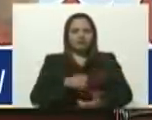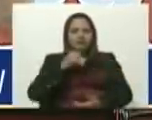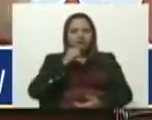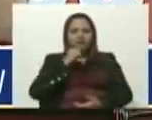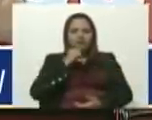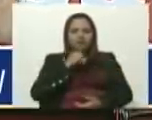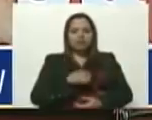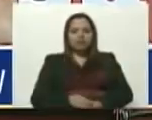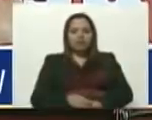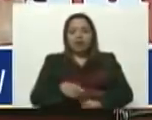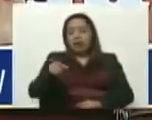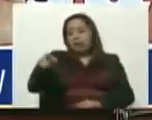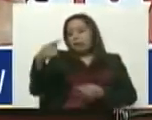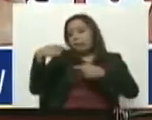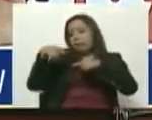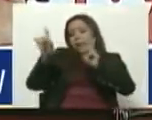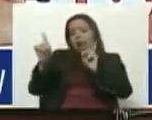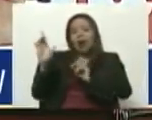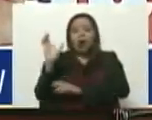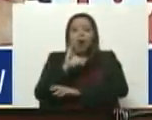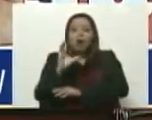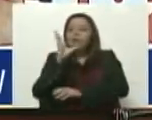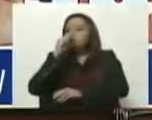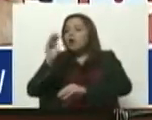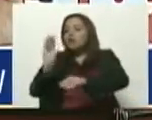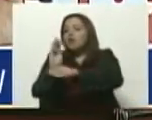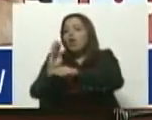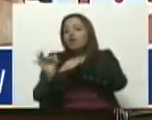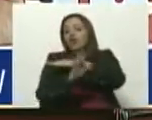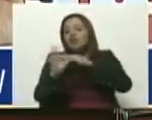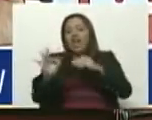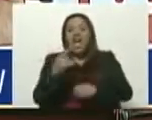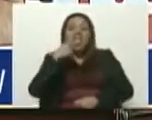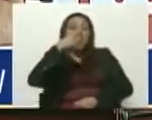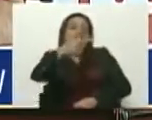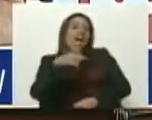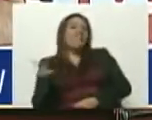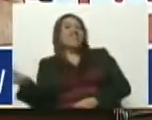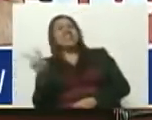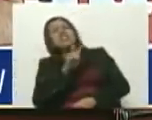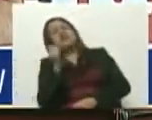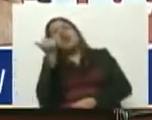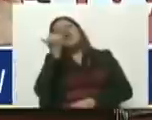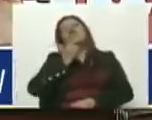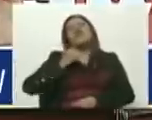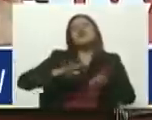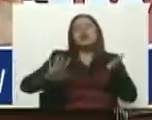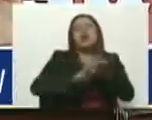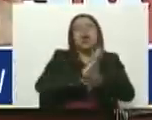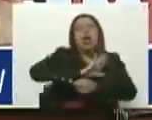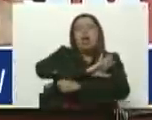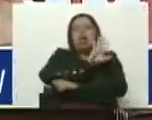allá ellos que no cuidan sus fronteras que salgan ahora que venezuela bióloga el espacio aéreo